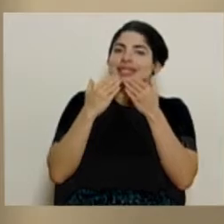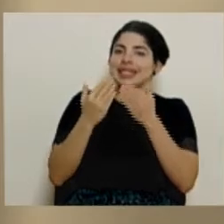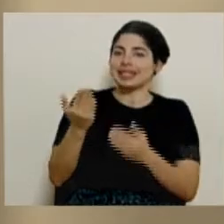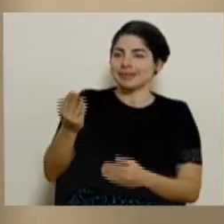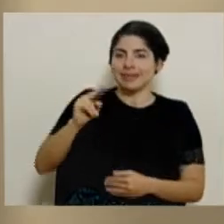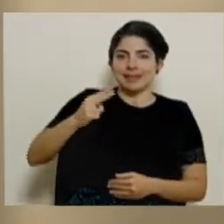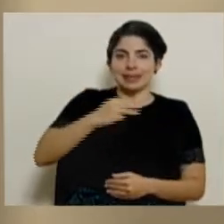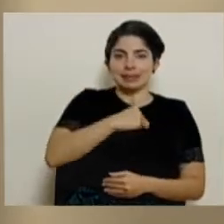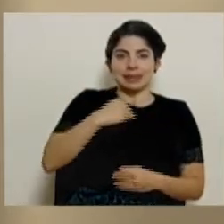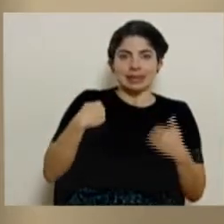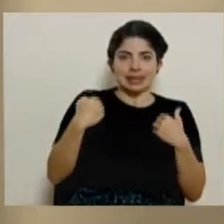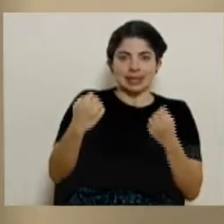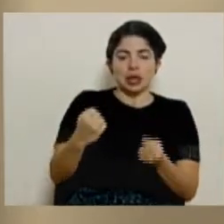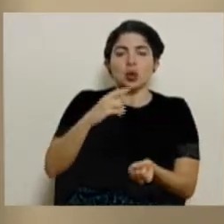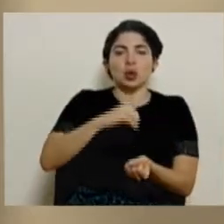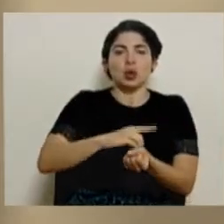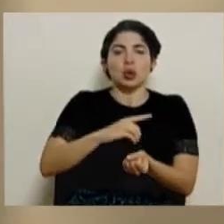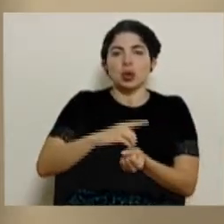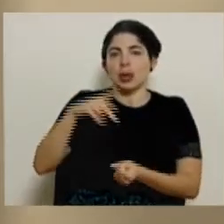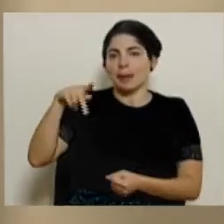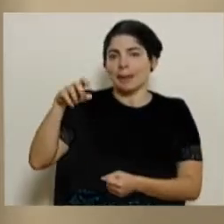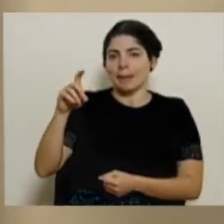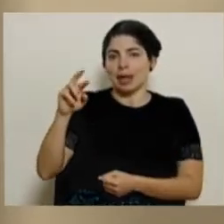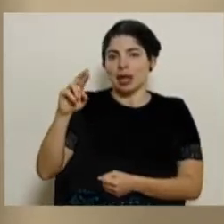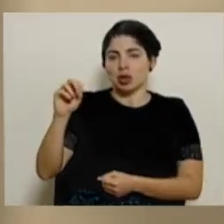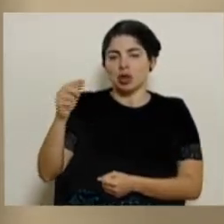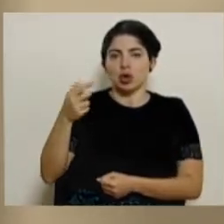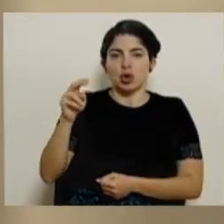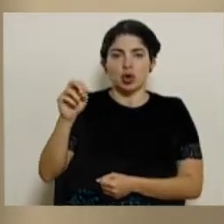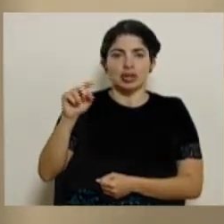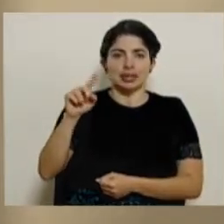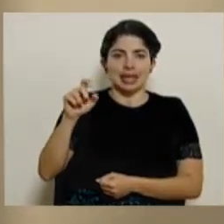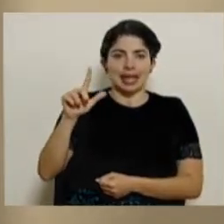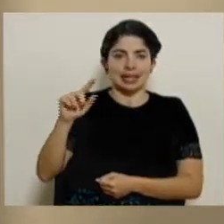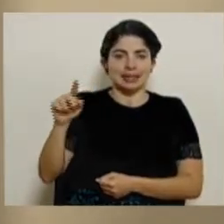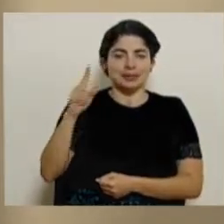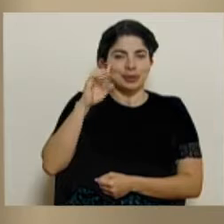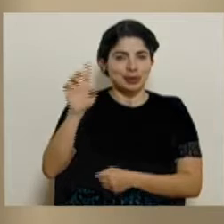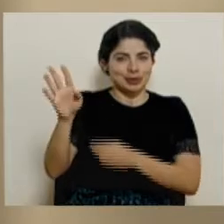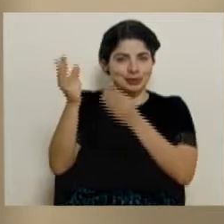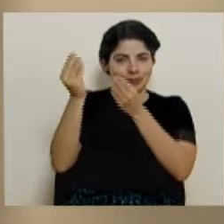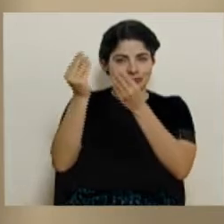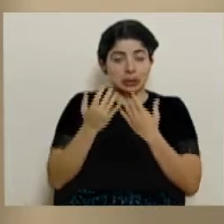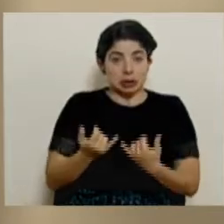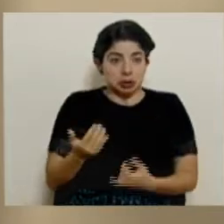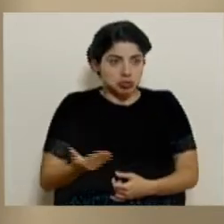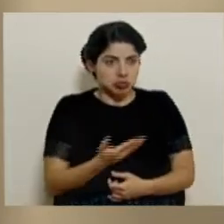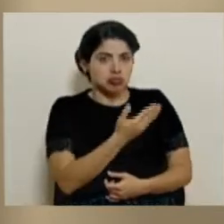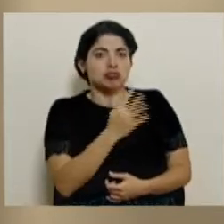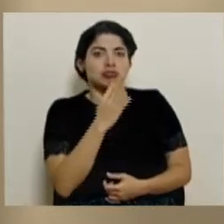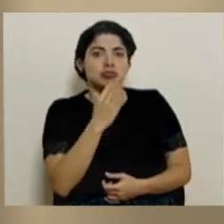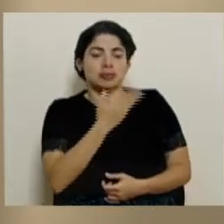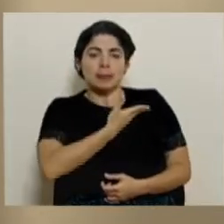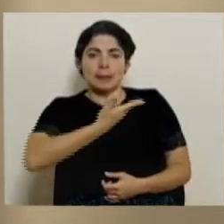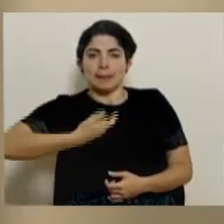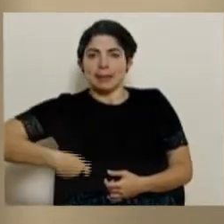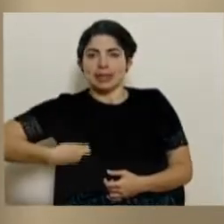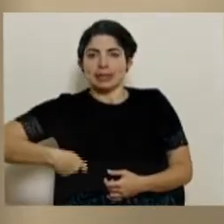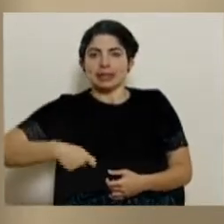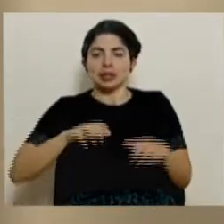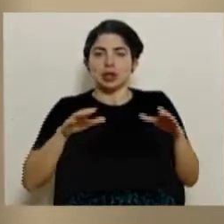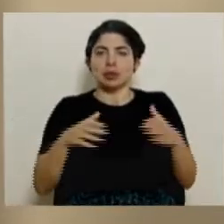al viceministro de Salud, el doctor Pedro González, por el reporte ofrecido. A continuación, le cedemos la palabra al presidente